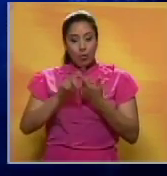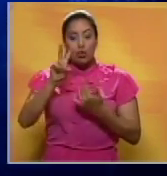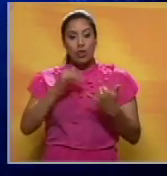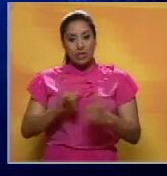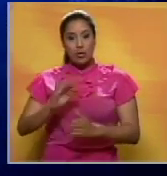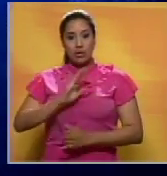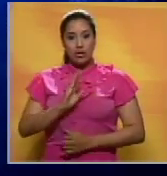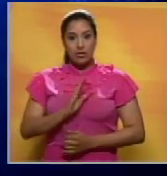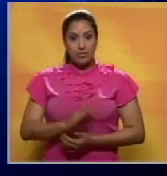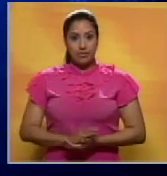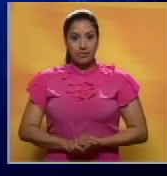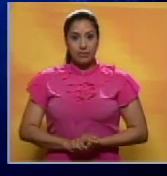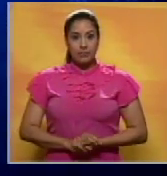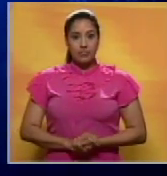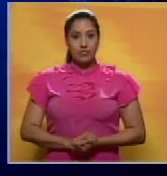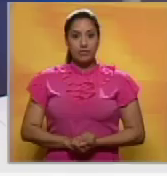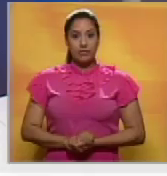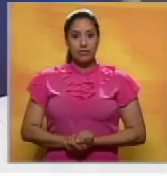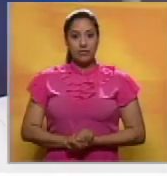2 hijas.